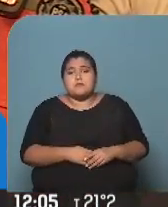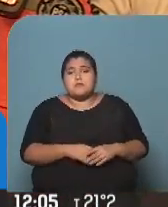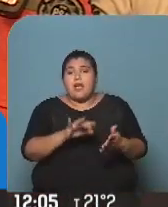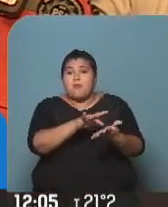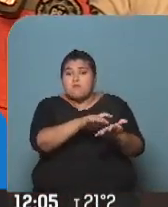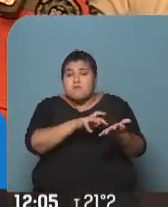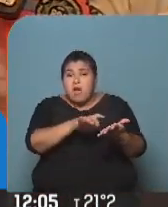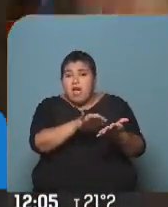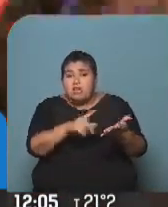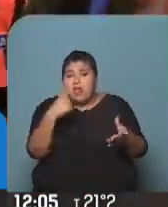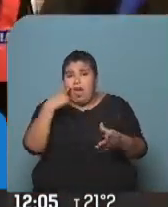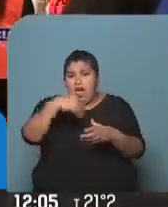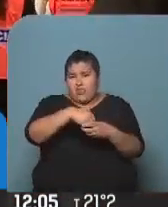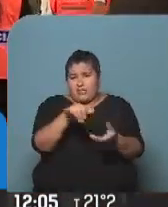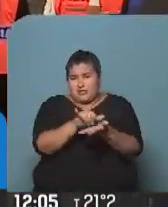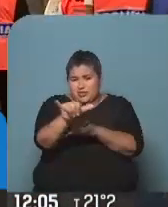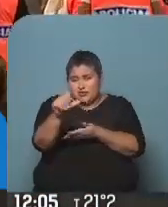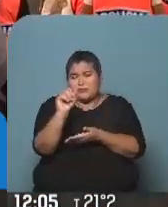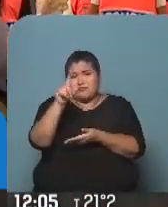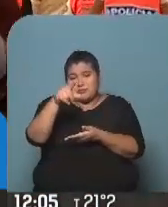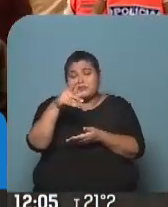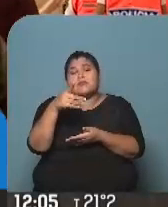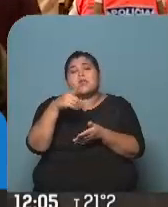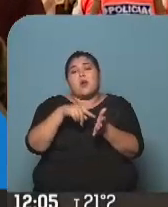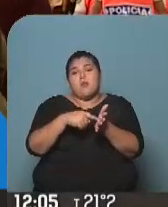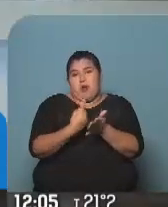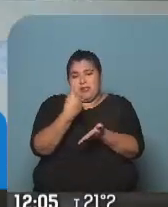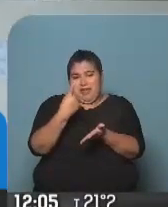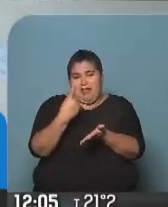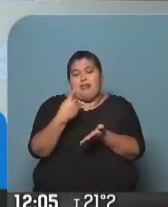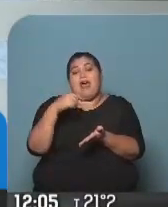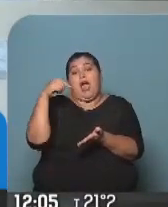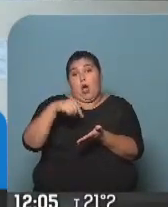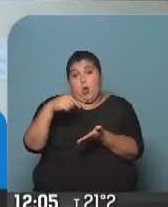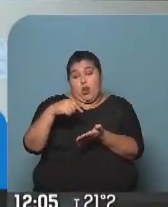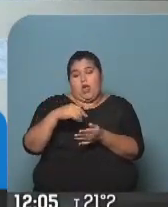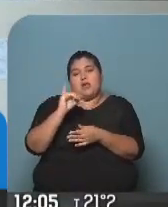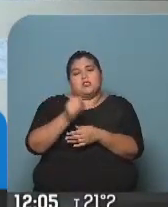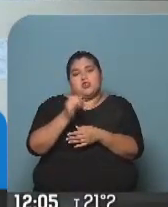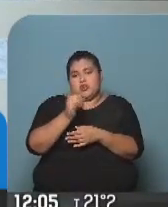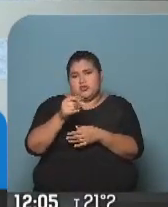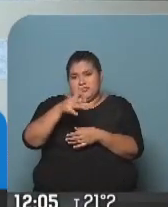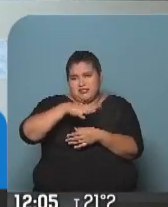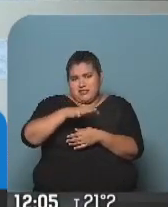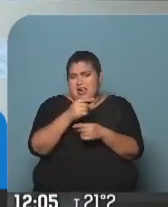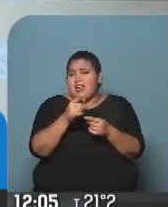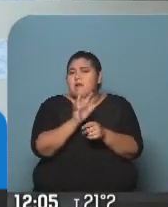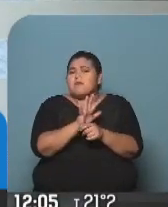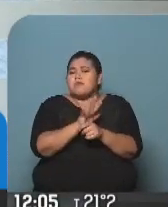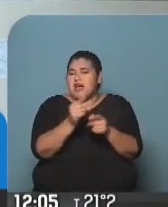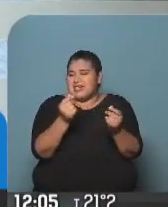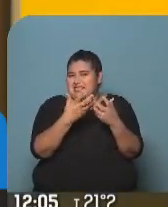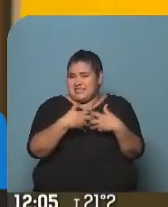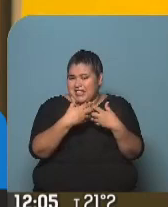del hall del Aeroparque de la ciudad de Buenos Aires. Desde ahora, los pasajeros podrán utilizar este novedoso sistema